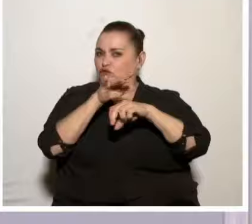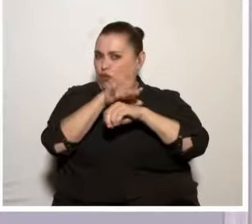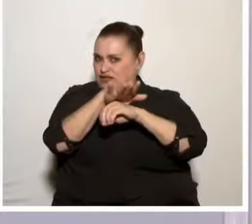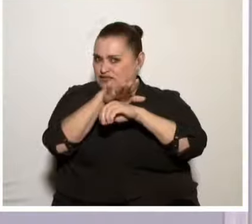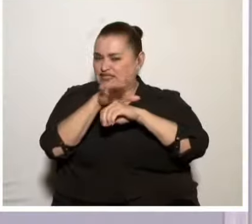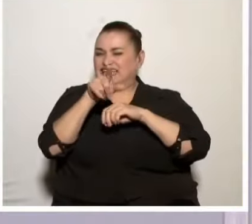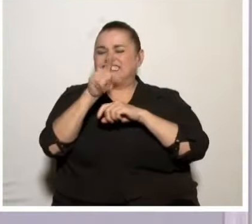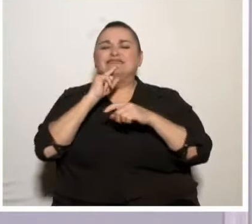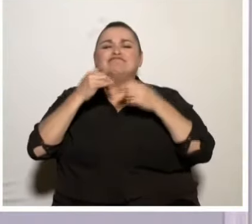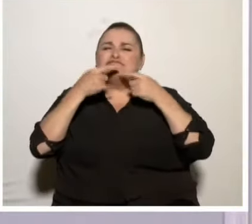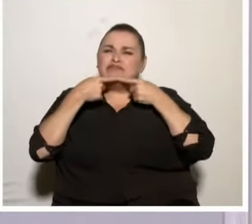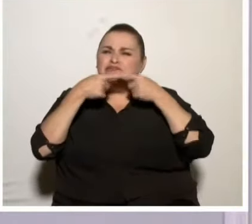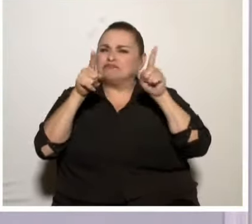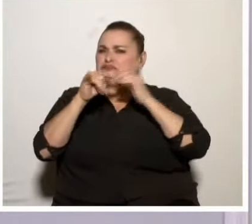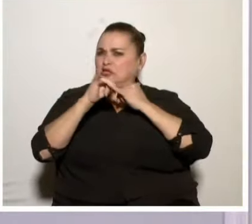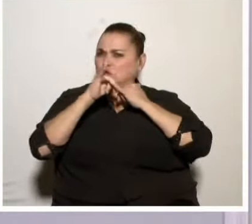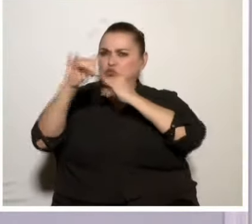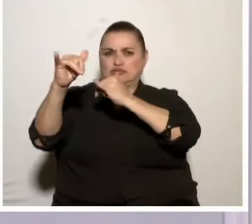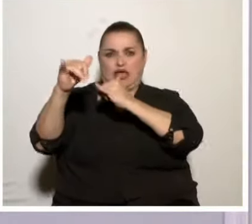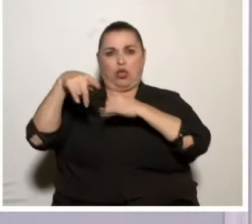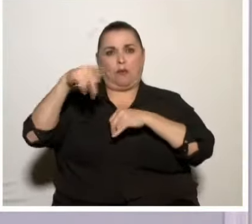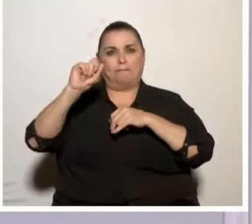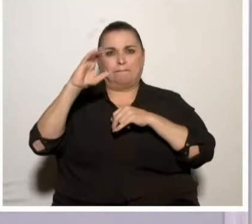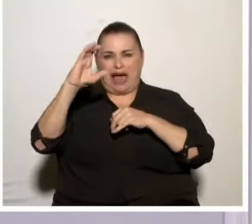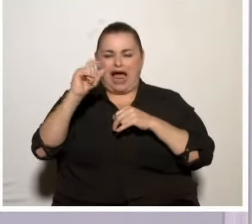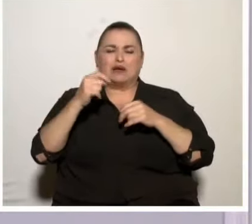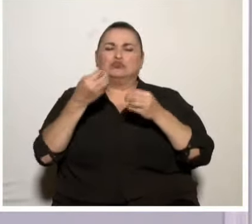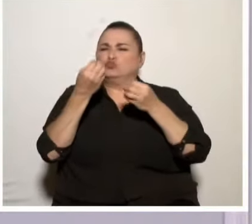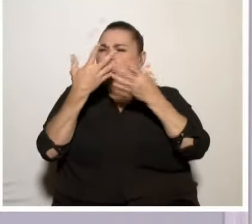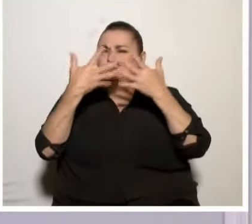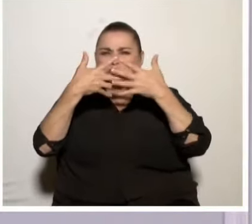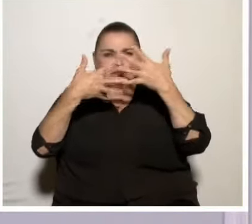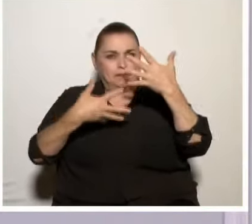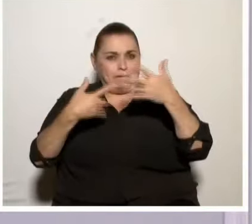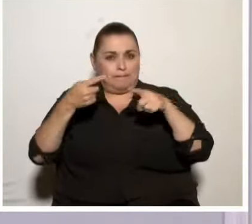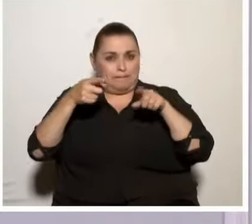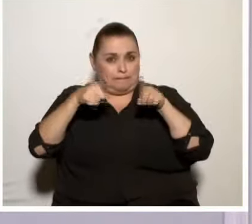PAC una y otra vez por mera